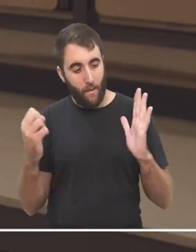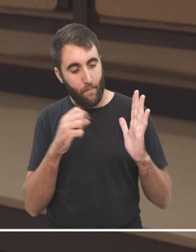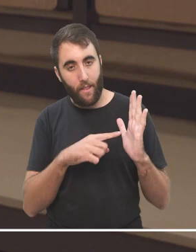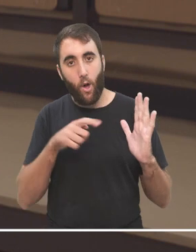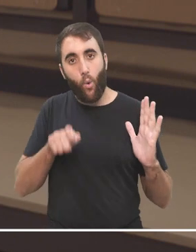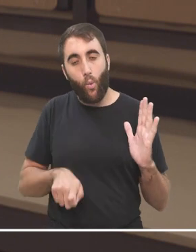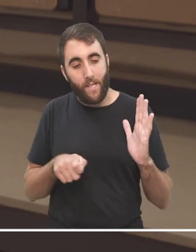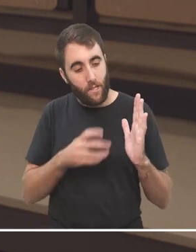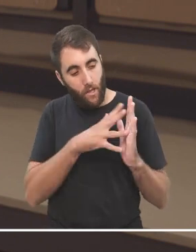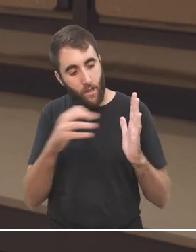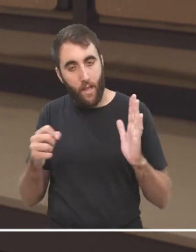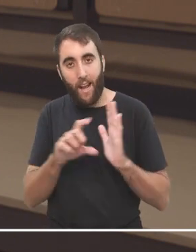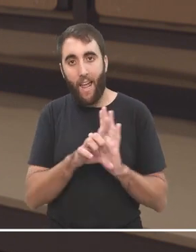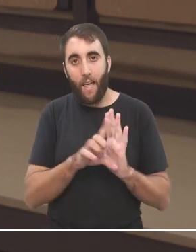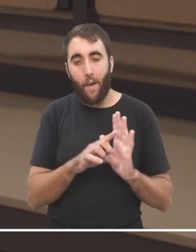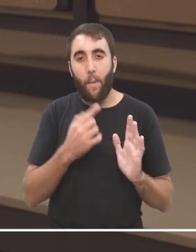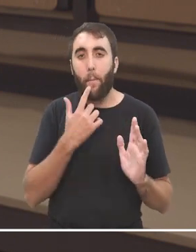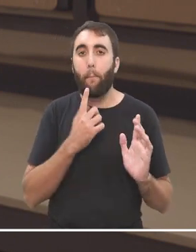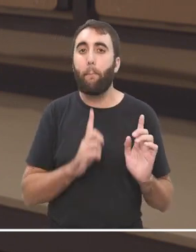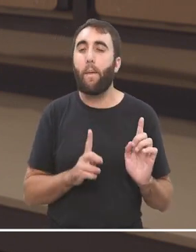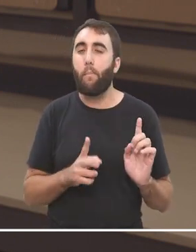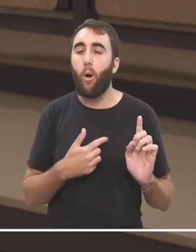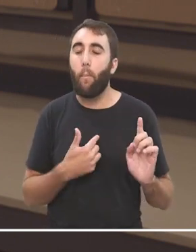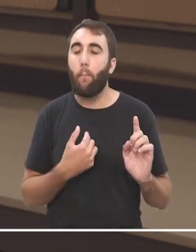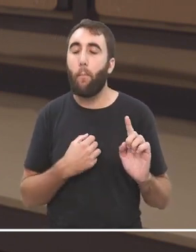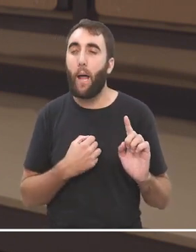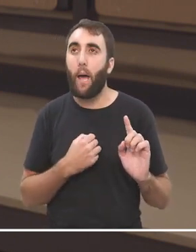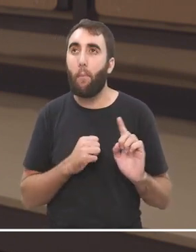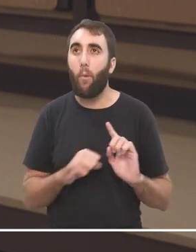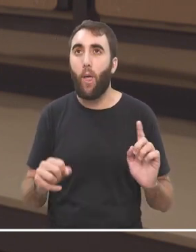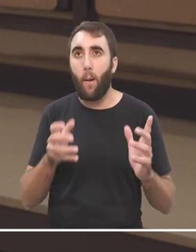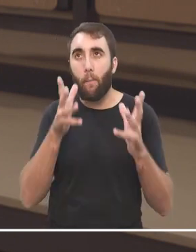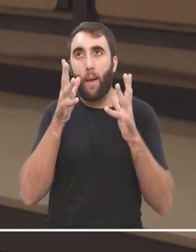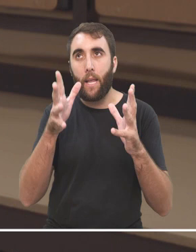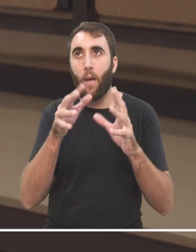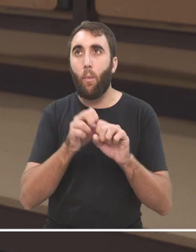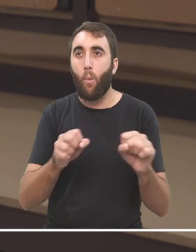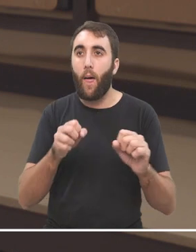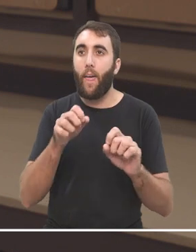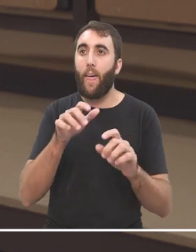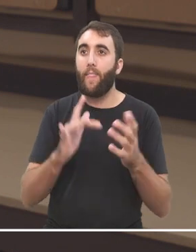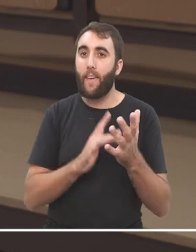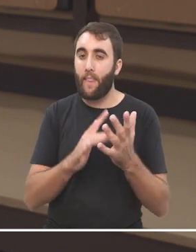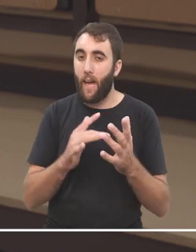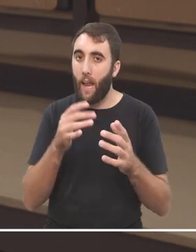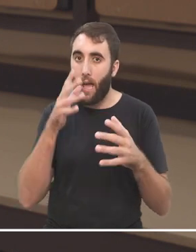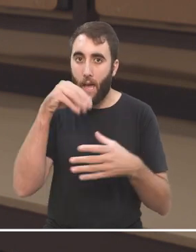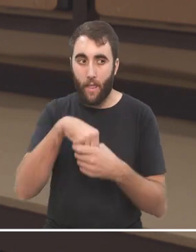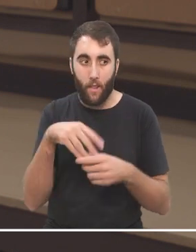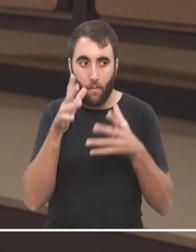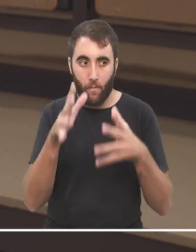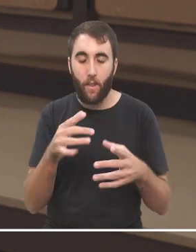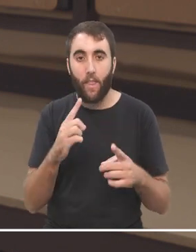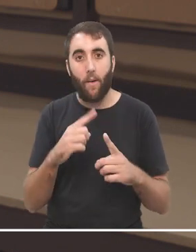ley para entender los distintos peligros del entorno digital debería ser